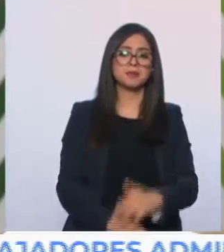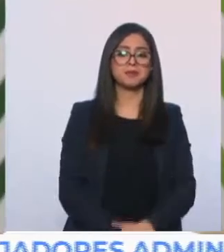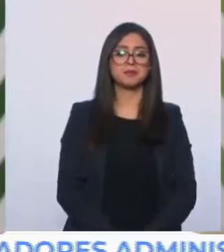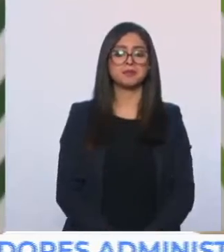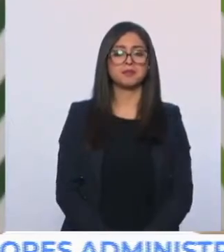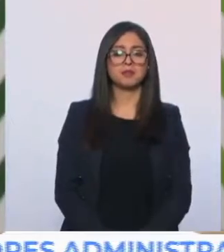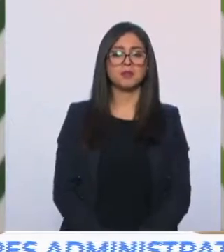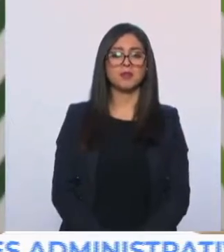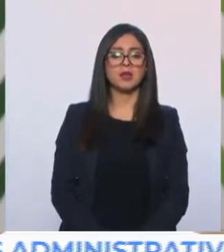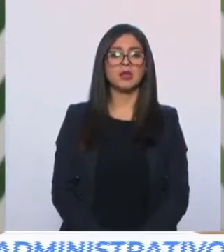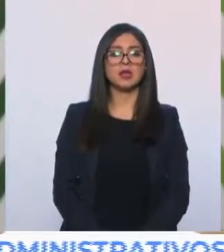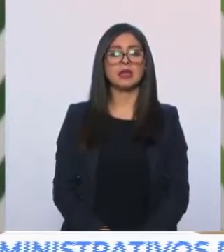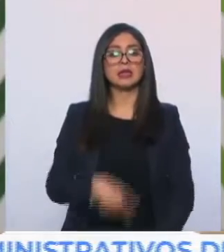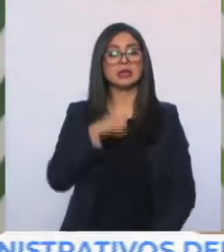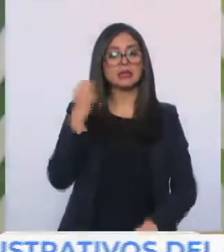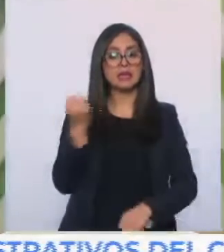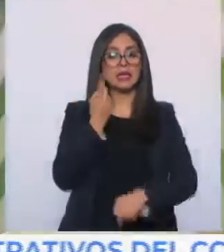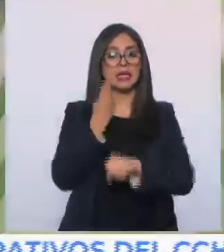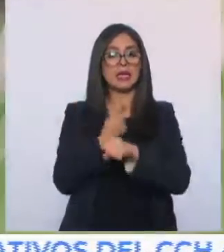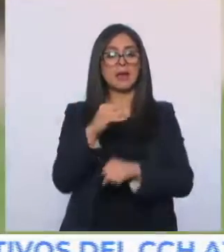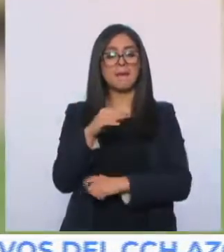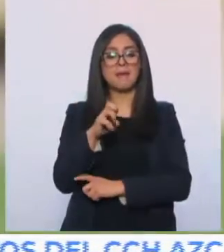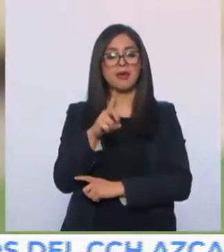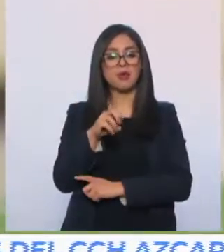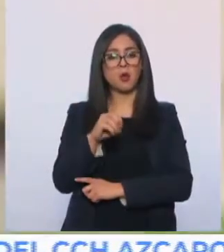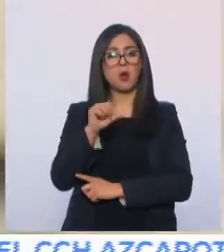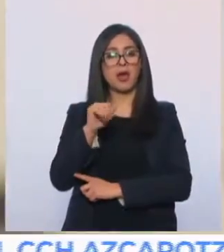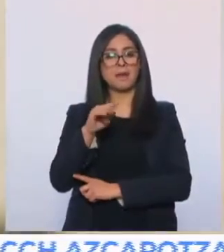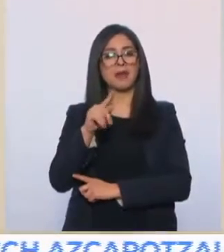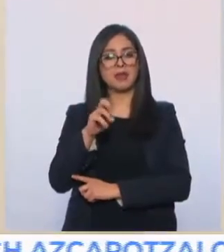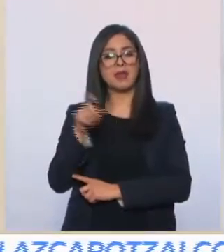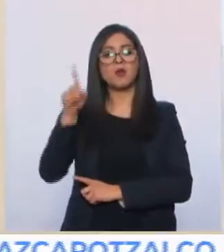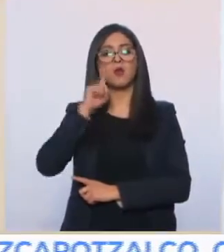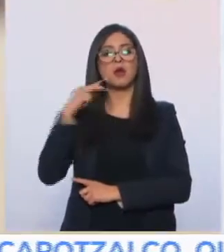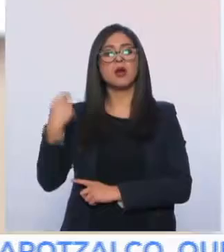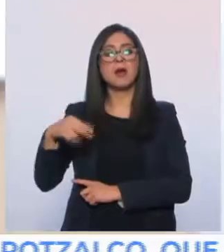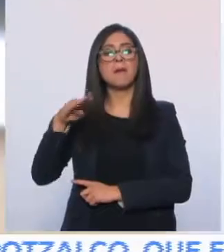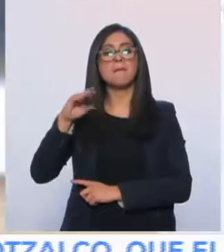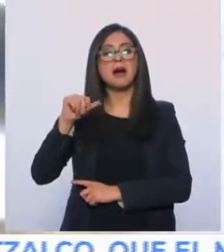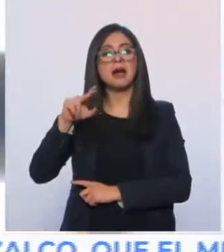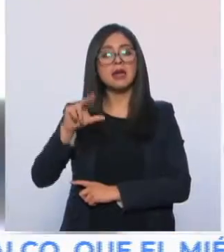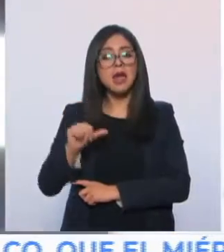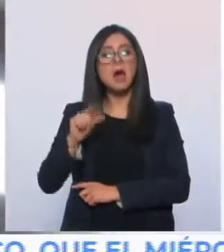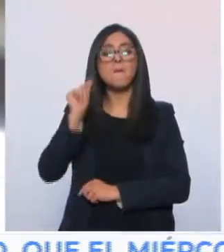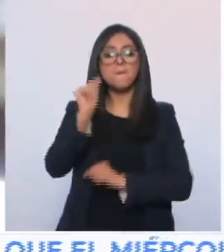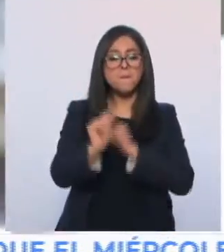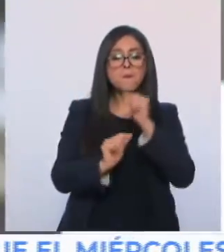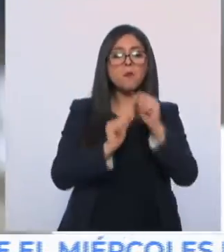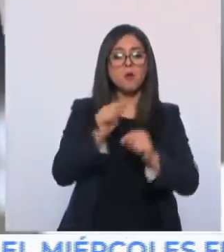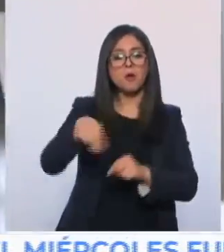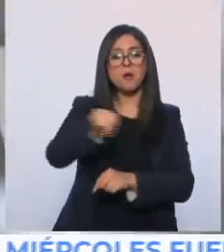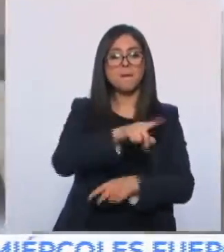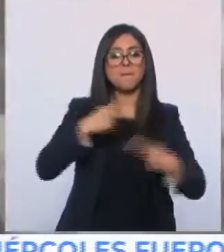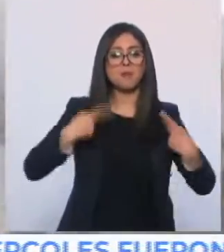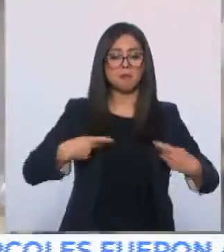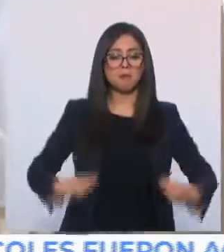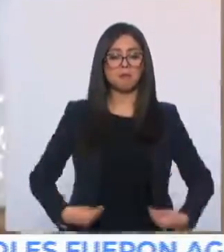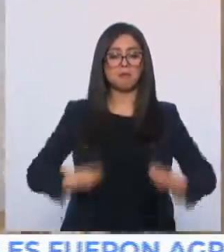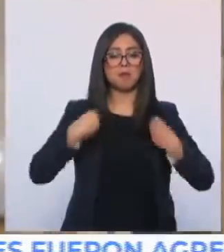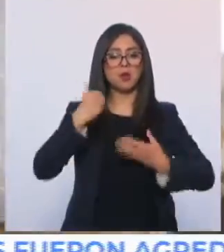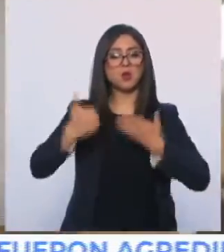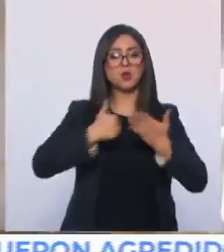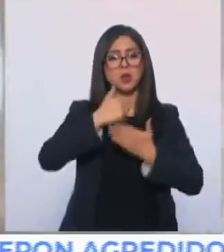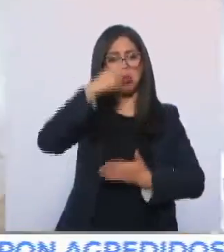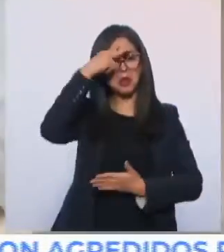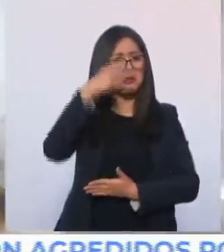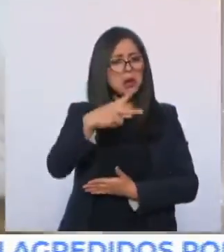La secretaria de Medio Ambiente, Marina Robles, destacó que la ciudadanía se ha adaptado bien a la prohibición de uso de bolsas de